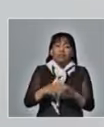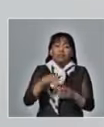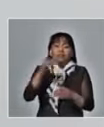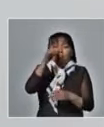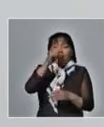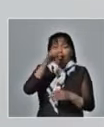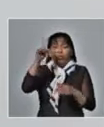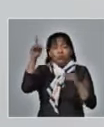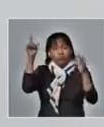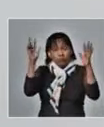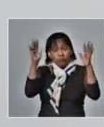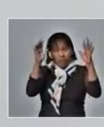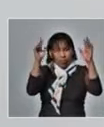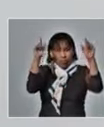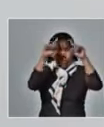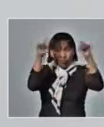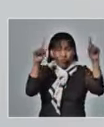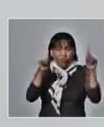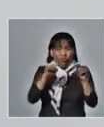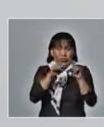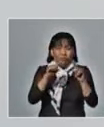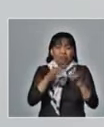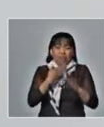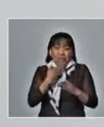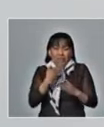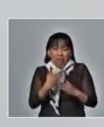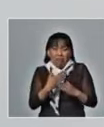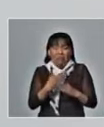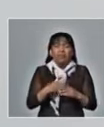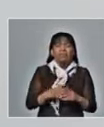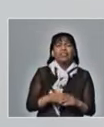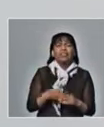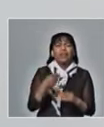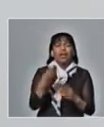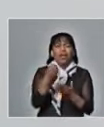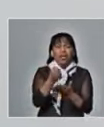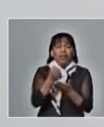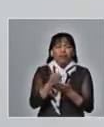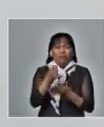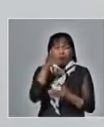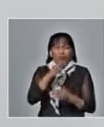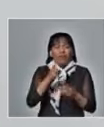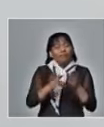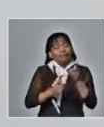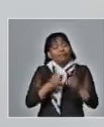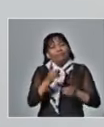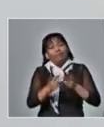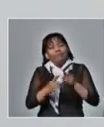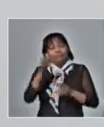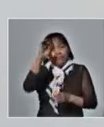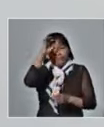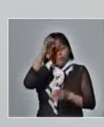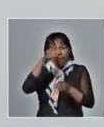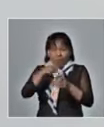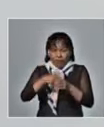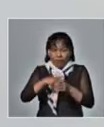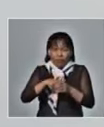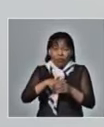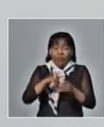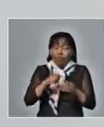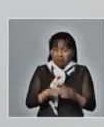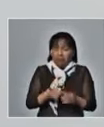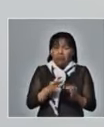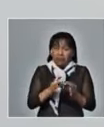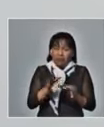luminarias, más espacios públicos recuperados e invertir, como nunca antes, en deporte y cultura. Por supuesto que